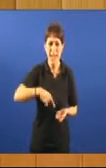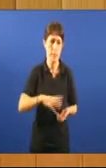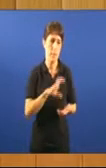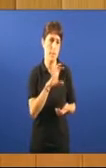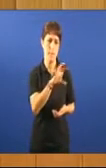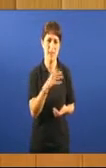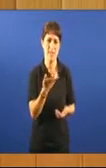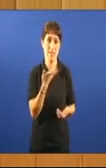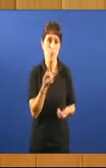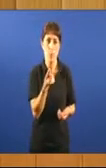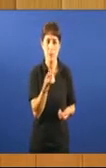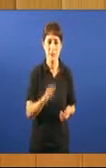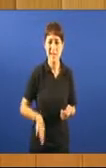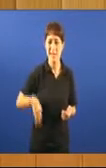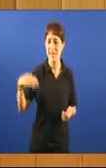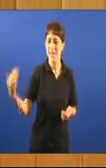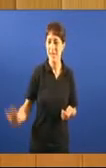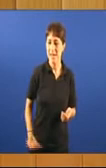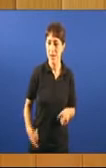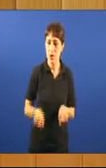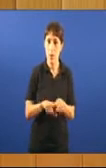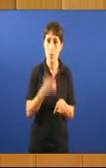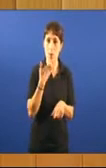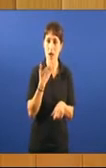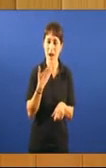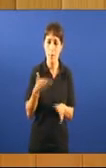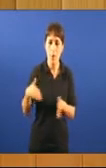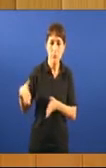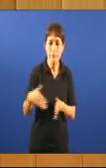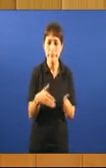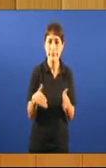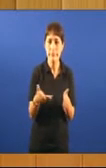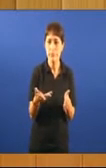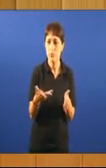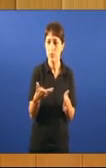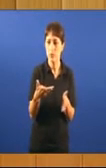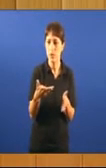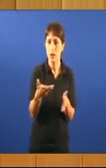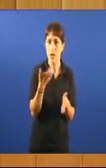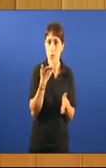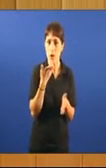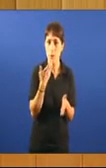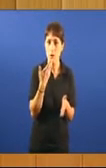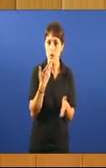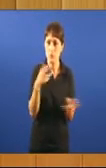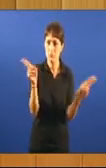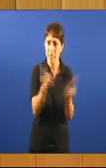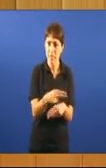tan rico que se pecha unha estrada e en 5 anos está comesta polo bosque, como non os vai a